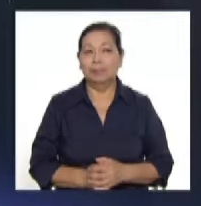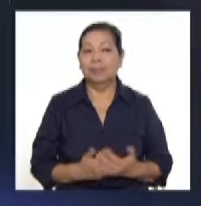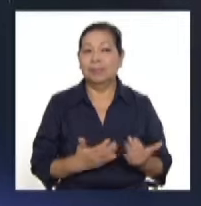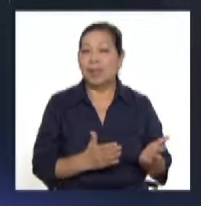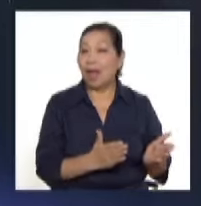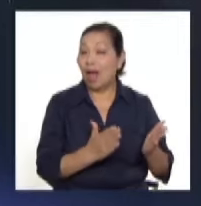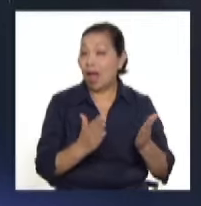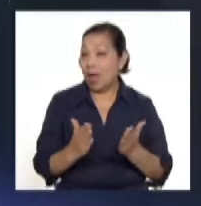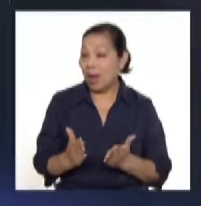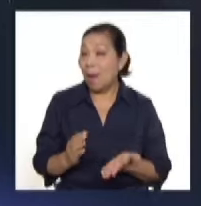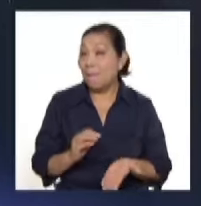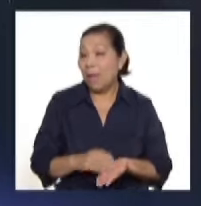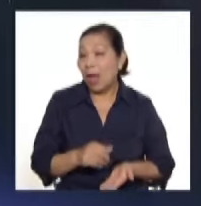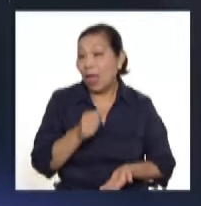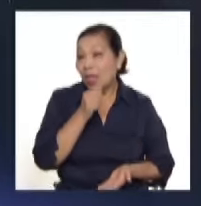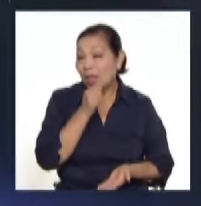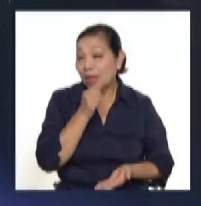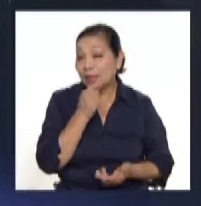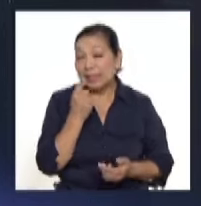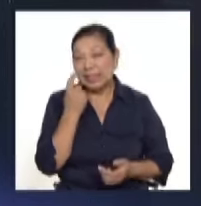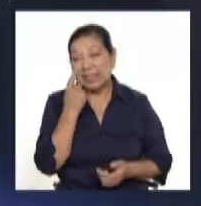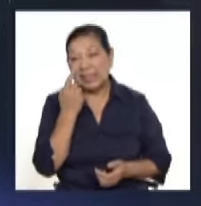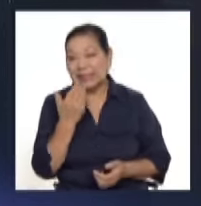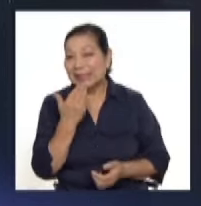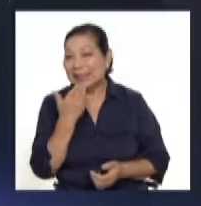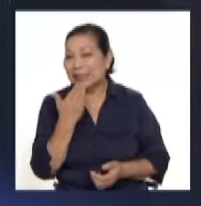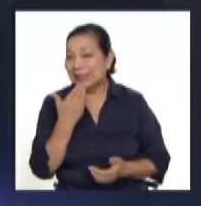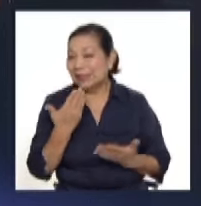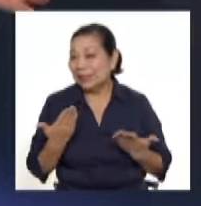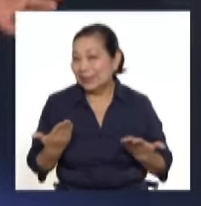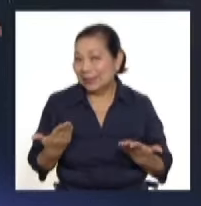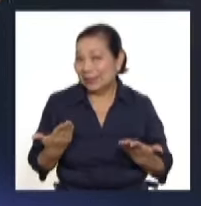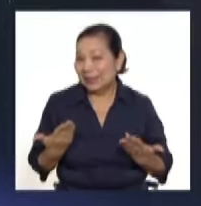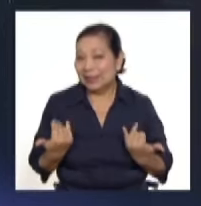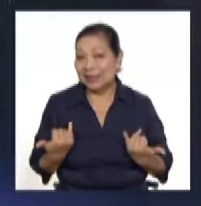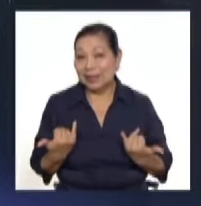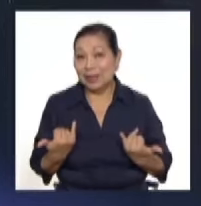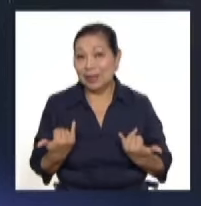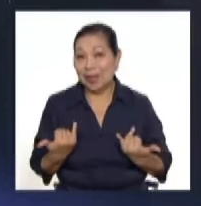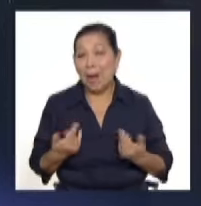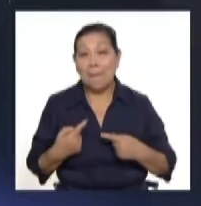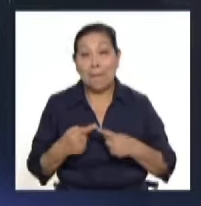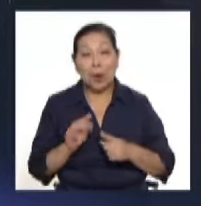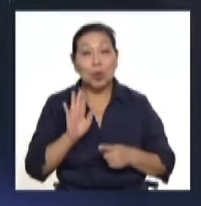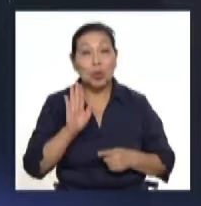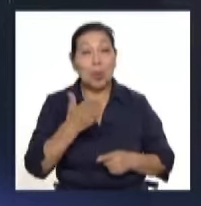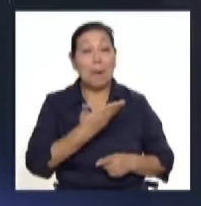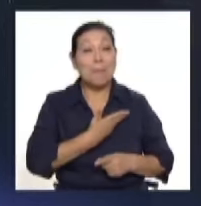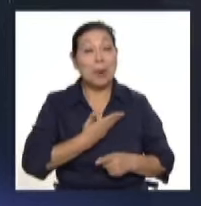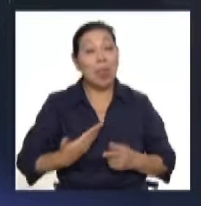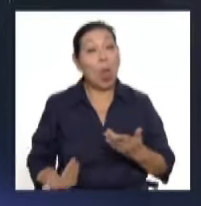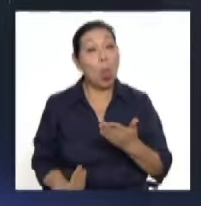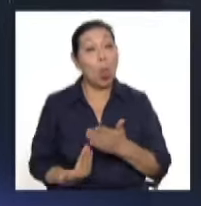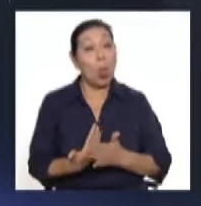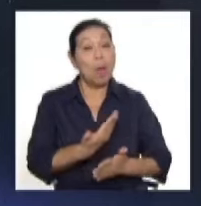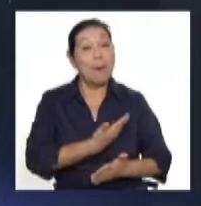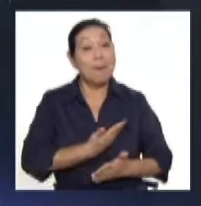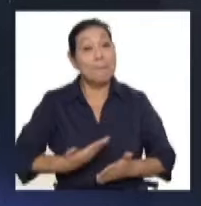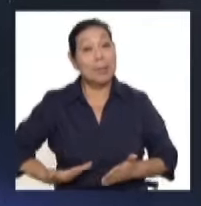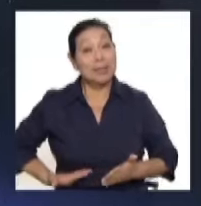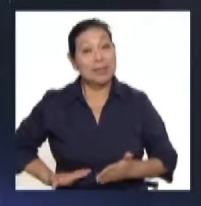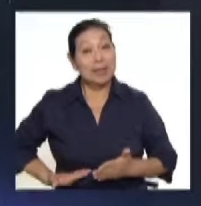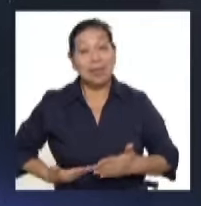Muy bien, vamos a continuar con más y precisamente vamos a conocer un poco más de lo que fue esta carrera presidencial rumbo a lo